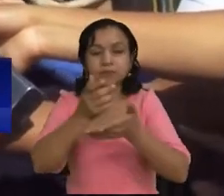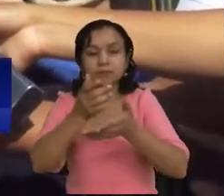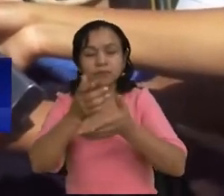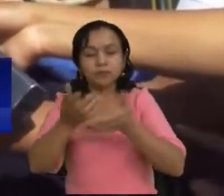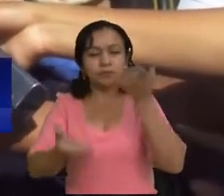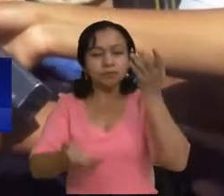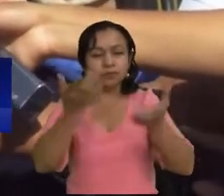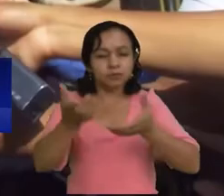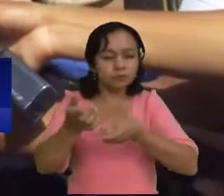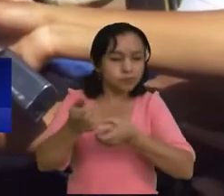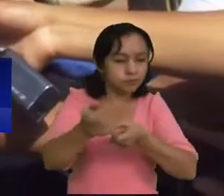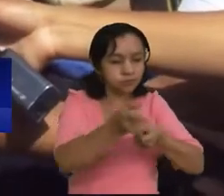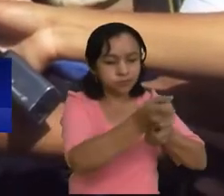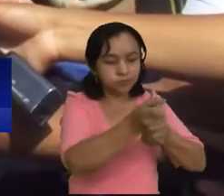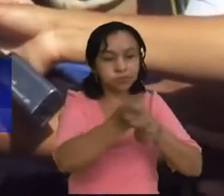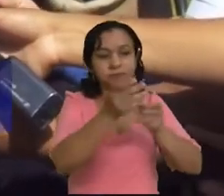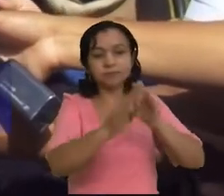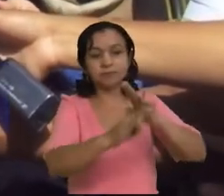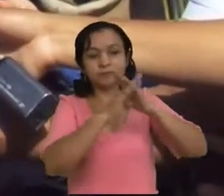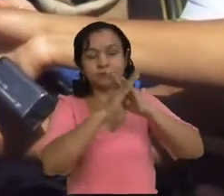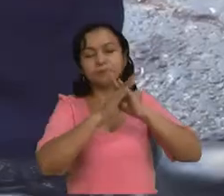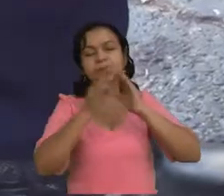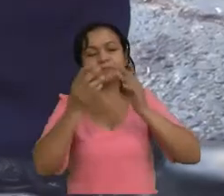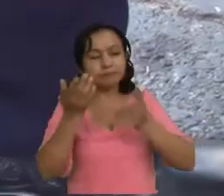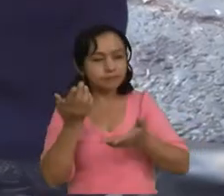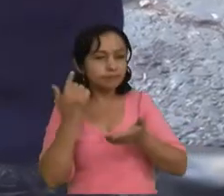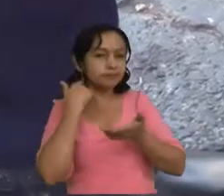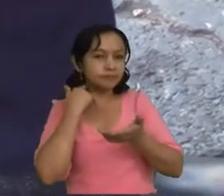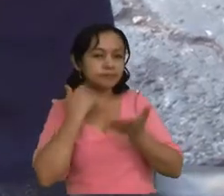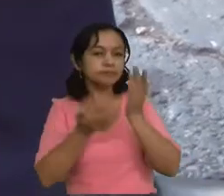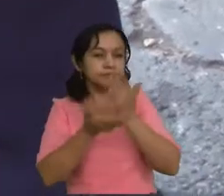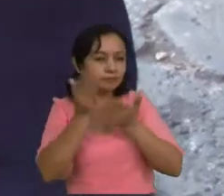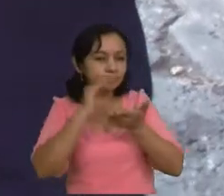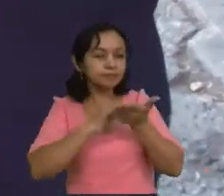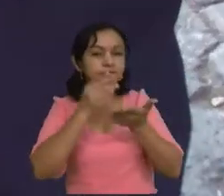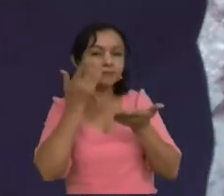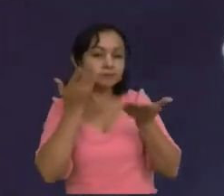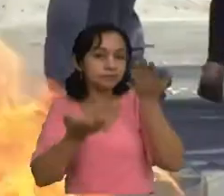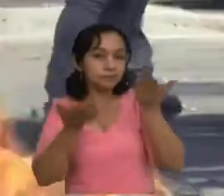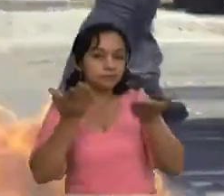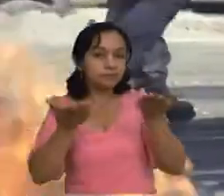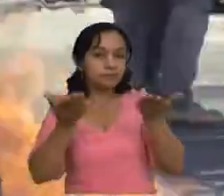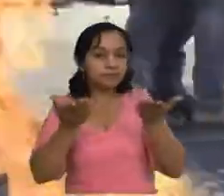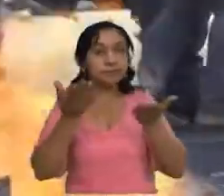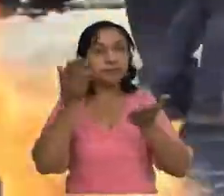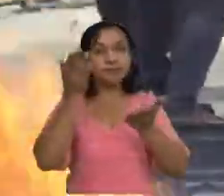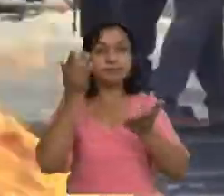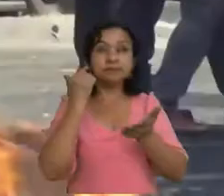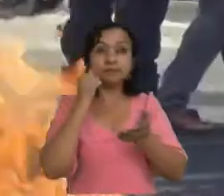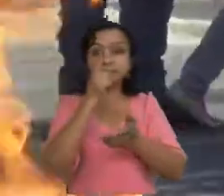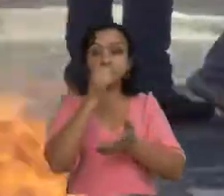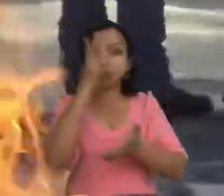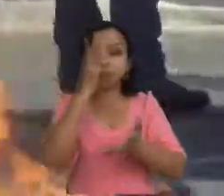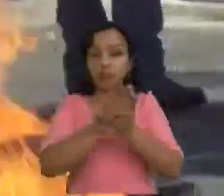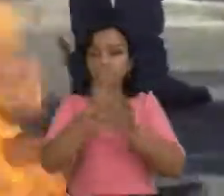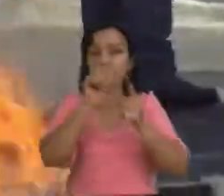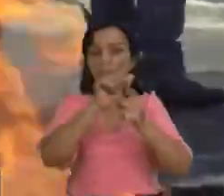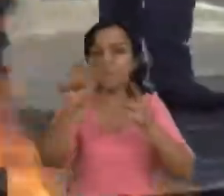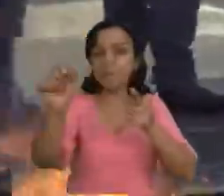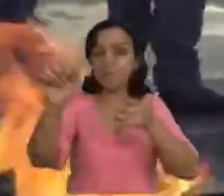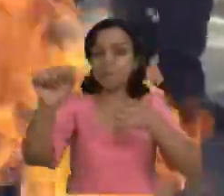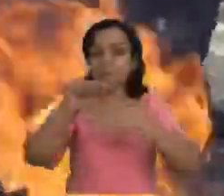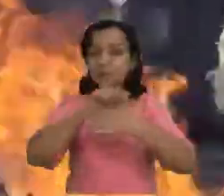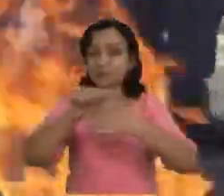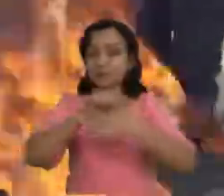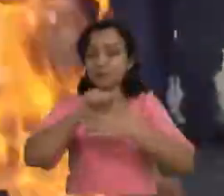Tenemos 3 brigadas, siempre las estamos actualizando. Se hacen posiblemente una vez al mes, pues los hacemos